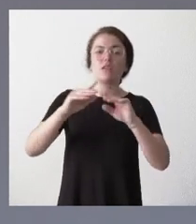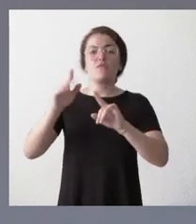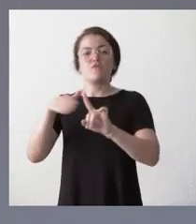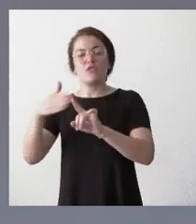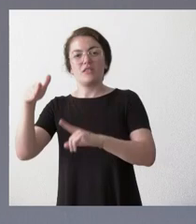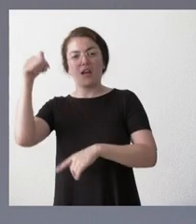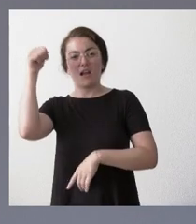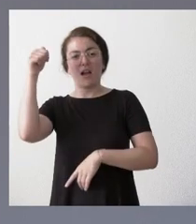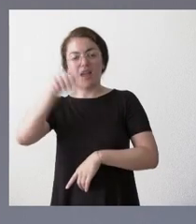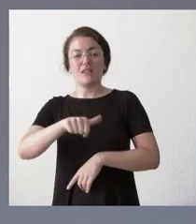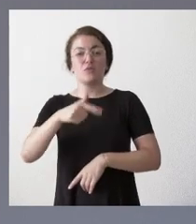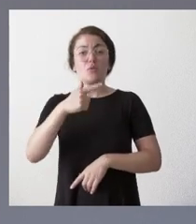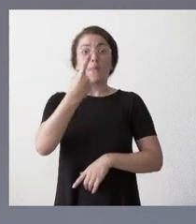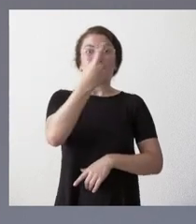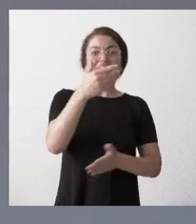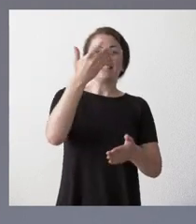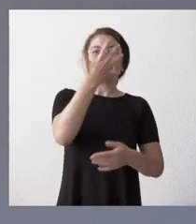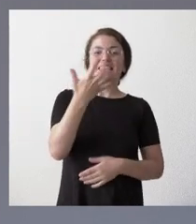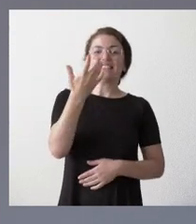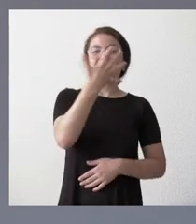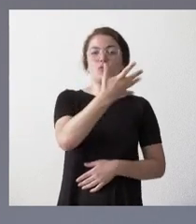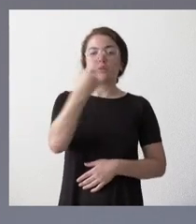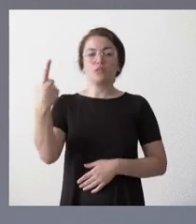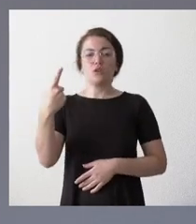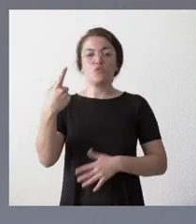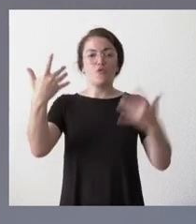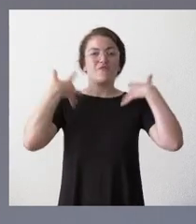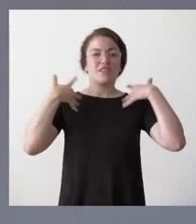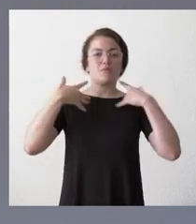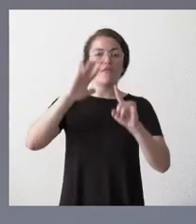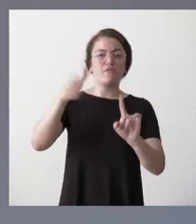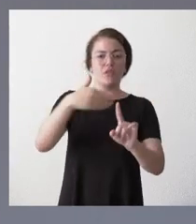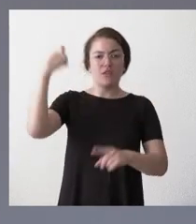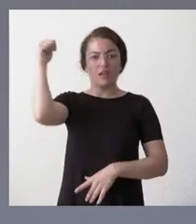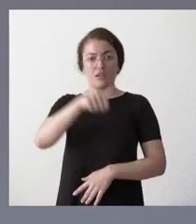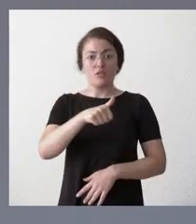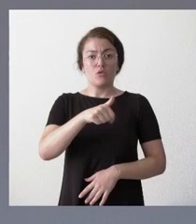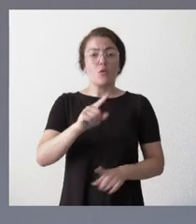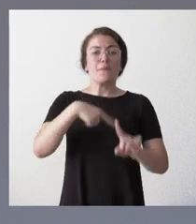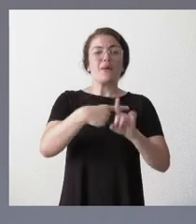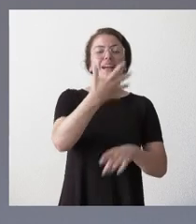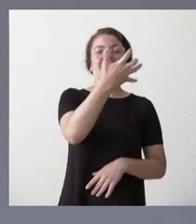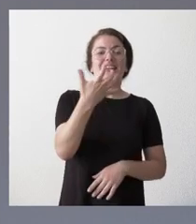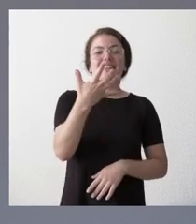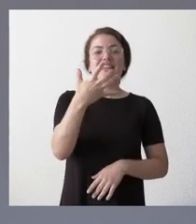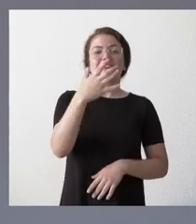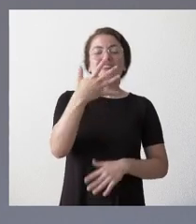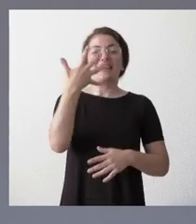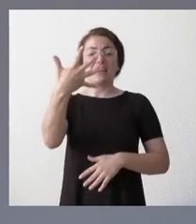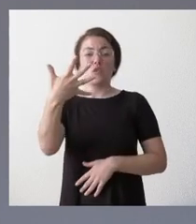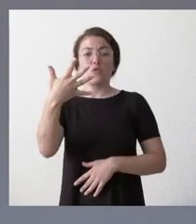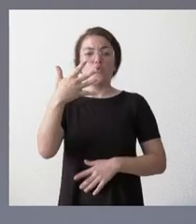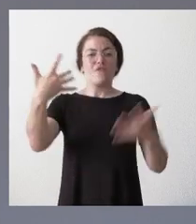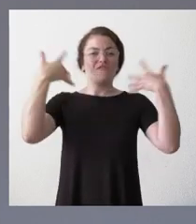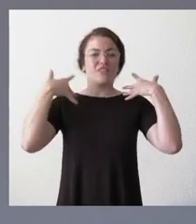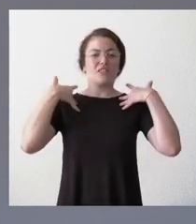1.551 víctimas de violencia de género y 505 de víctimas de violencia doméstica.